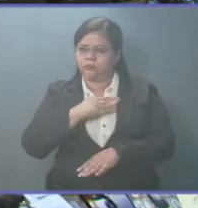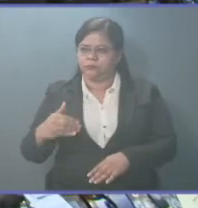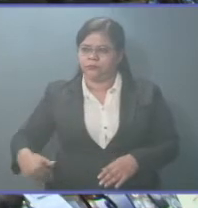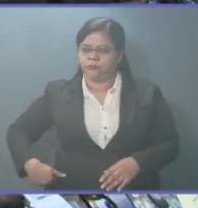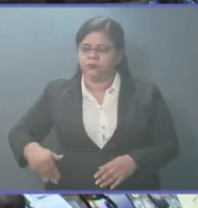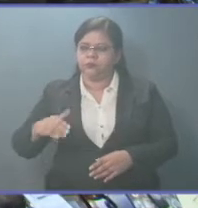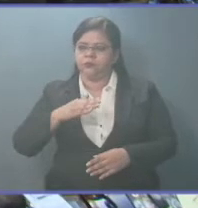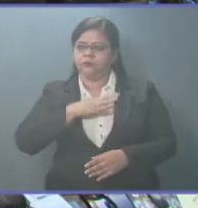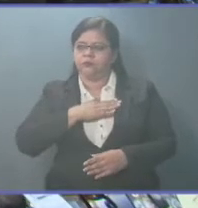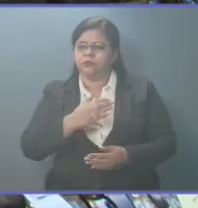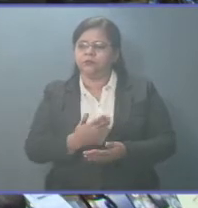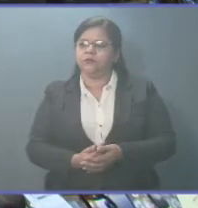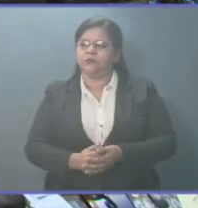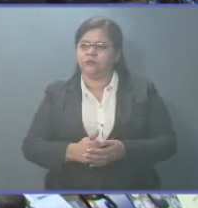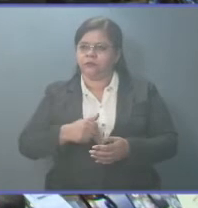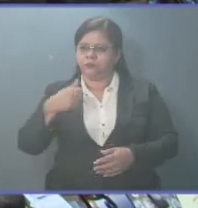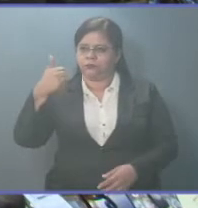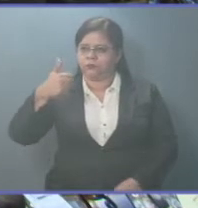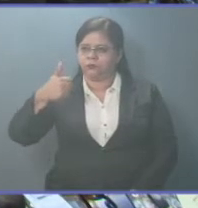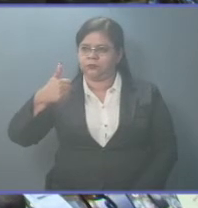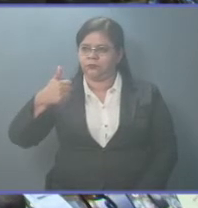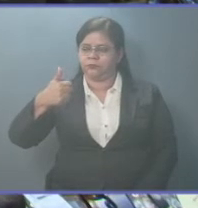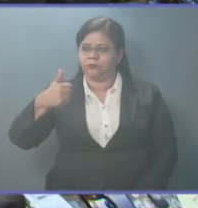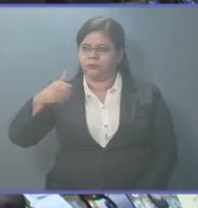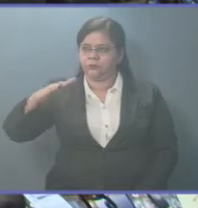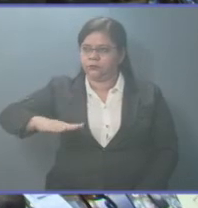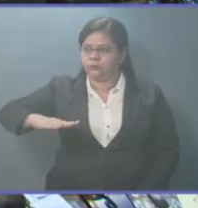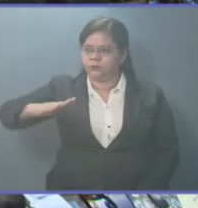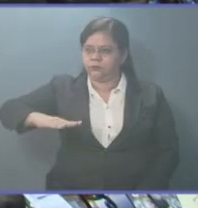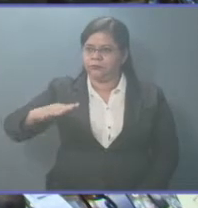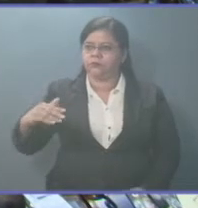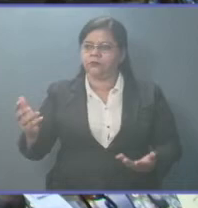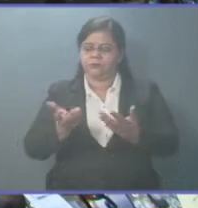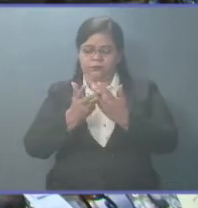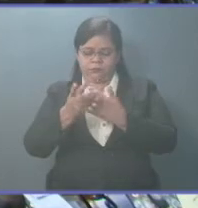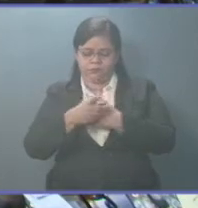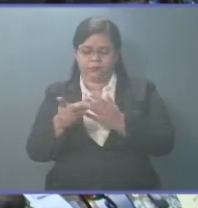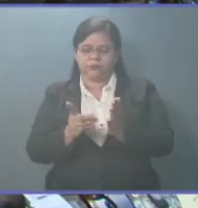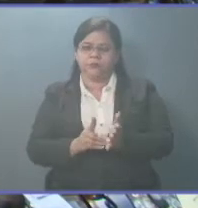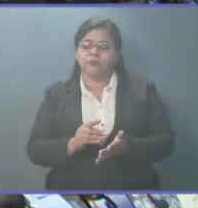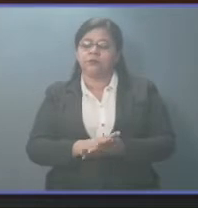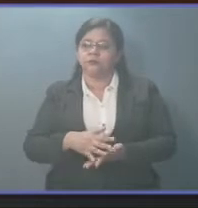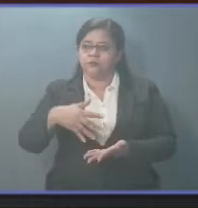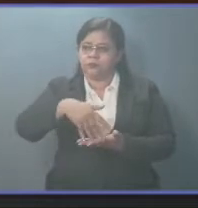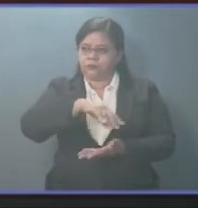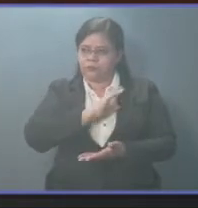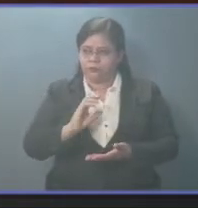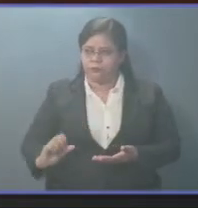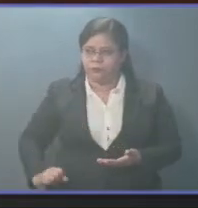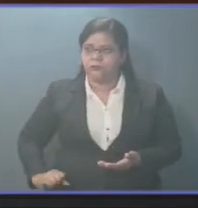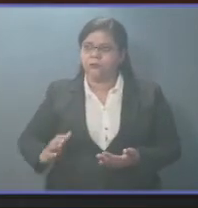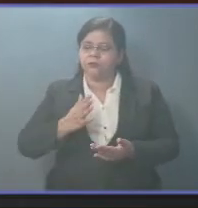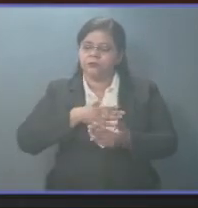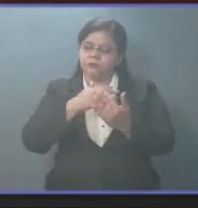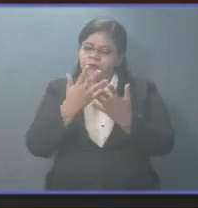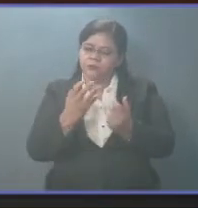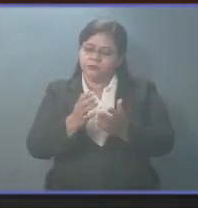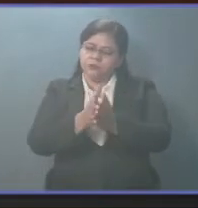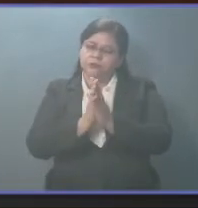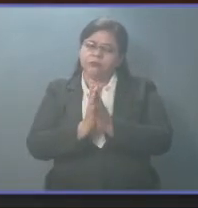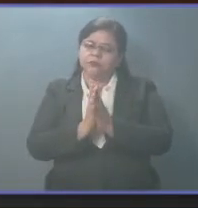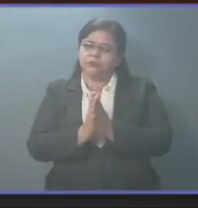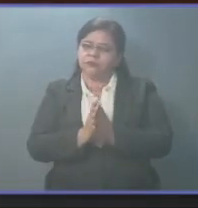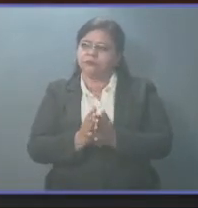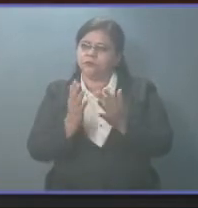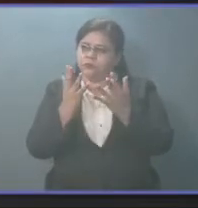presidente. Muy buenas tardes, colegas diputados y diputadas, pueblo salvadoreño. Quiero solicitarle,